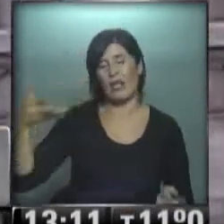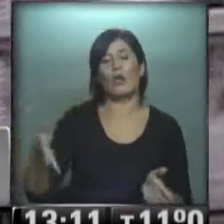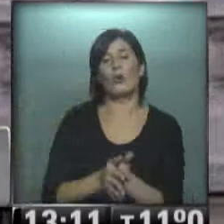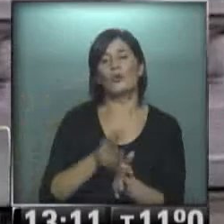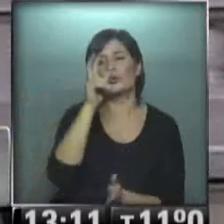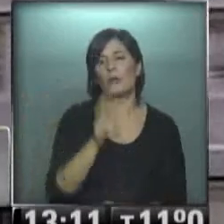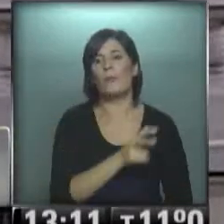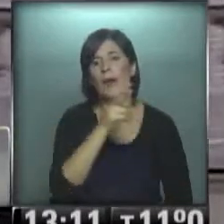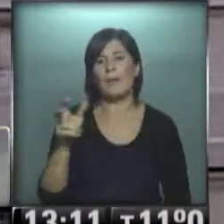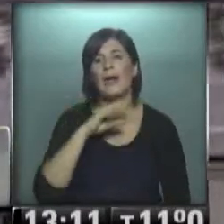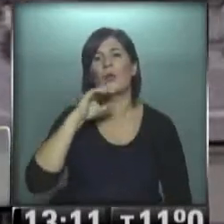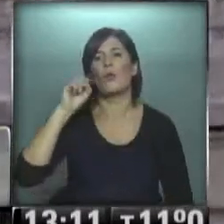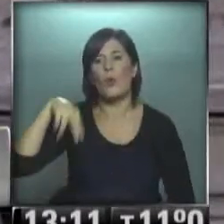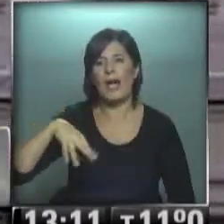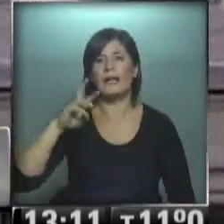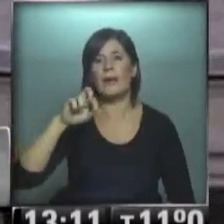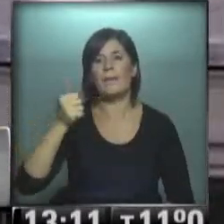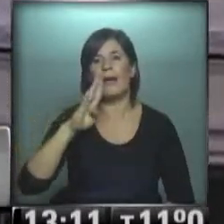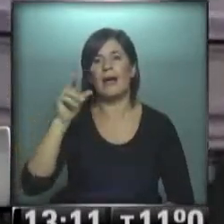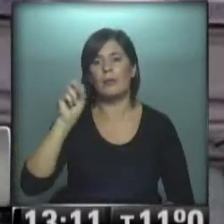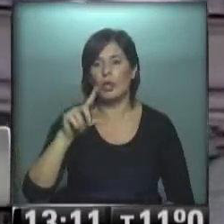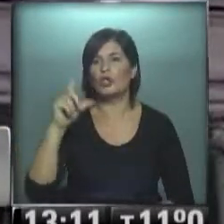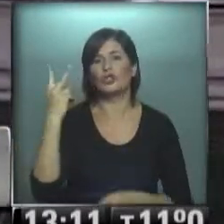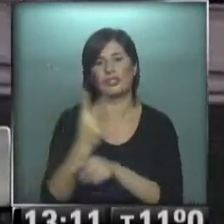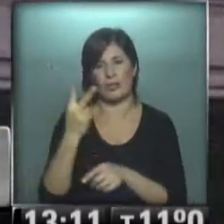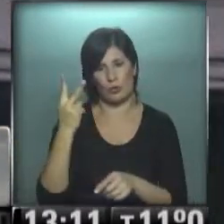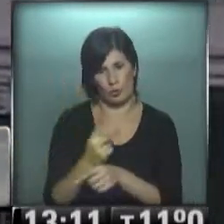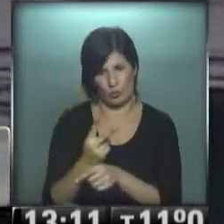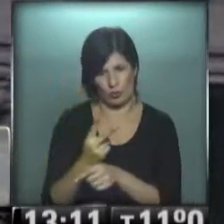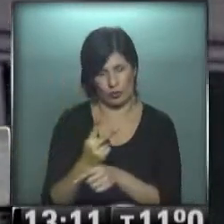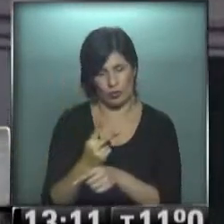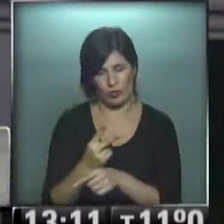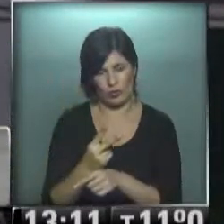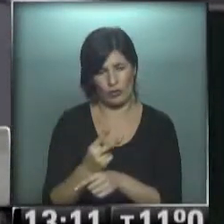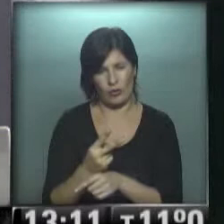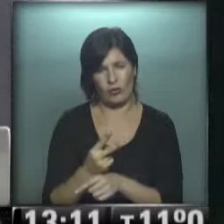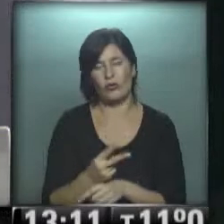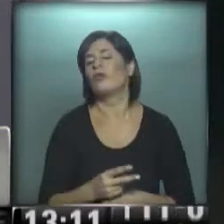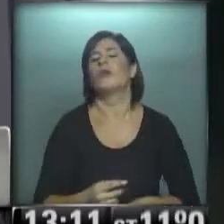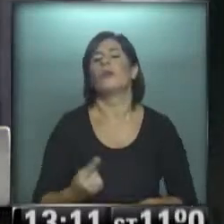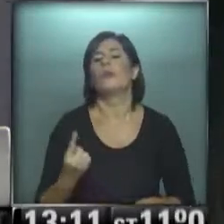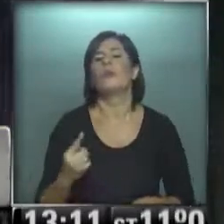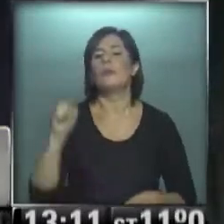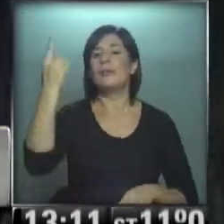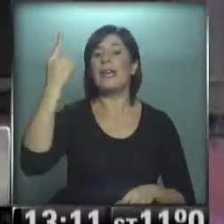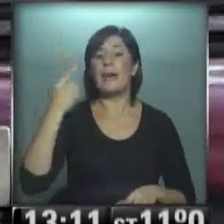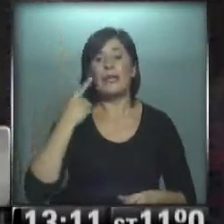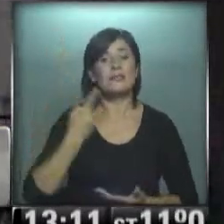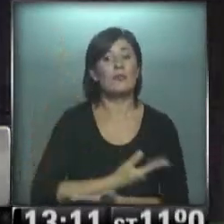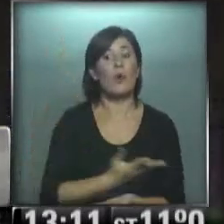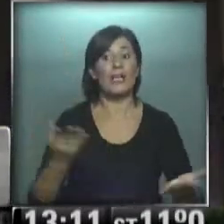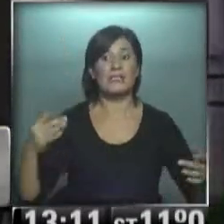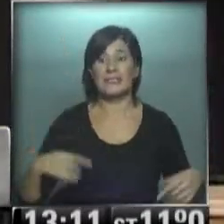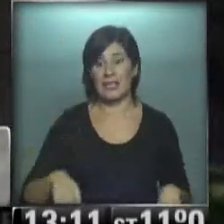Beato Juan Pablo II de Argentina en abril de ese año. Su primera aparición pública de relevancia fue esta. Y